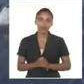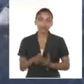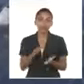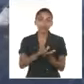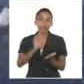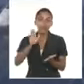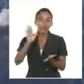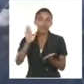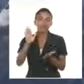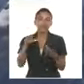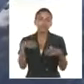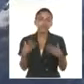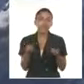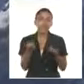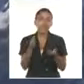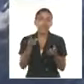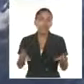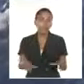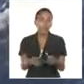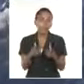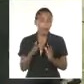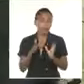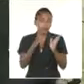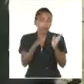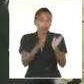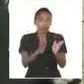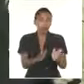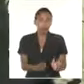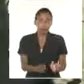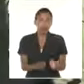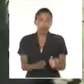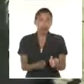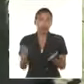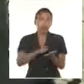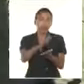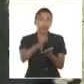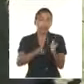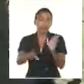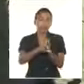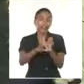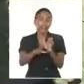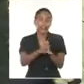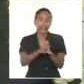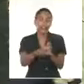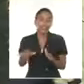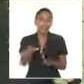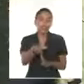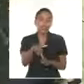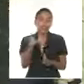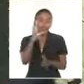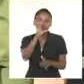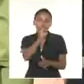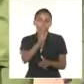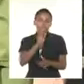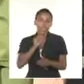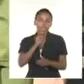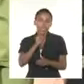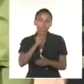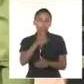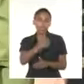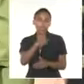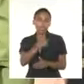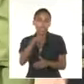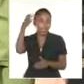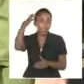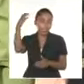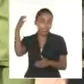cumplir estrictamente lo establecido en las disposiciones legales, guardar celosamente los secretos militares y estatales y mantener